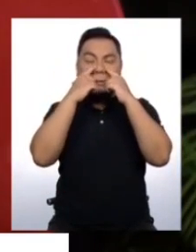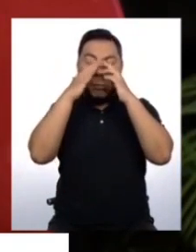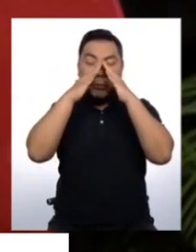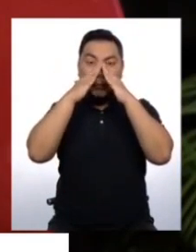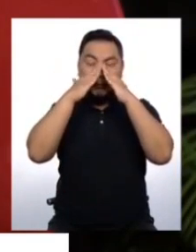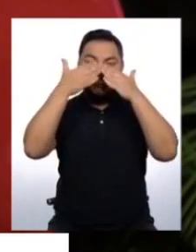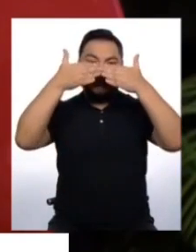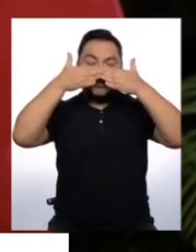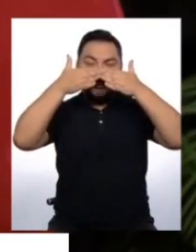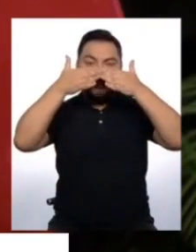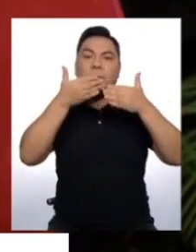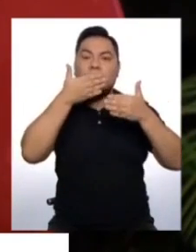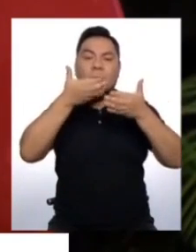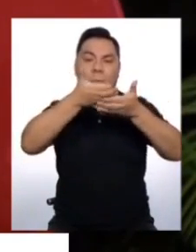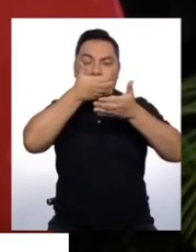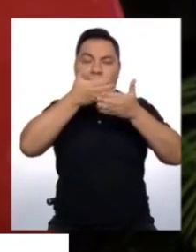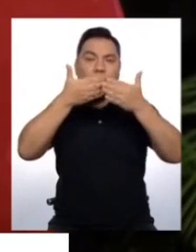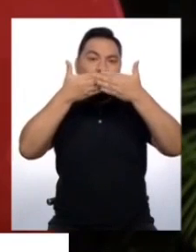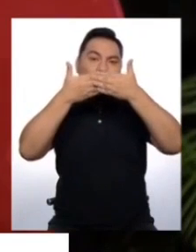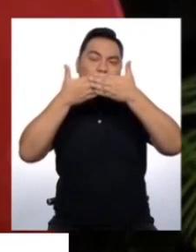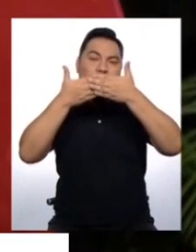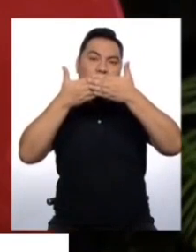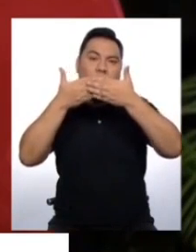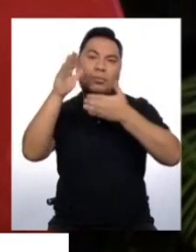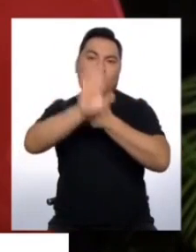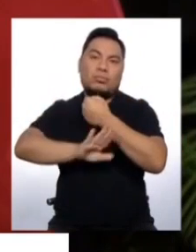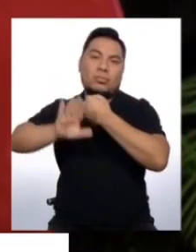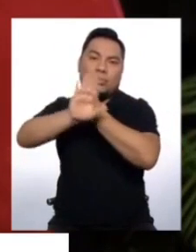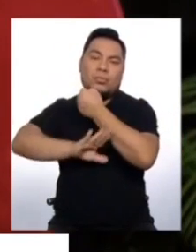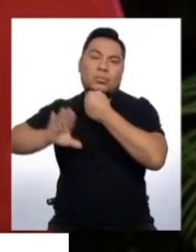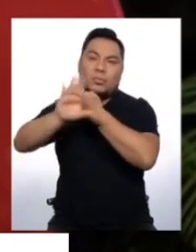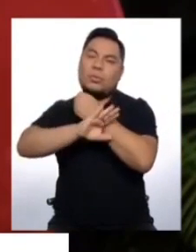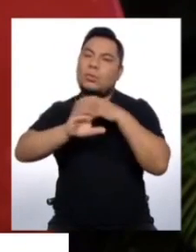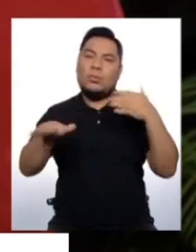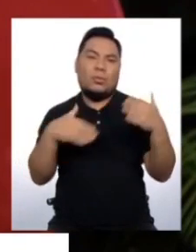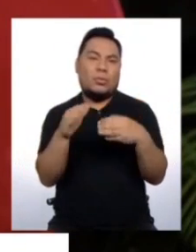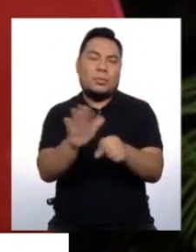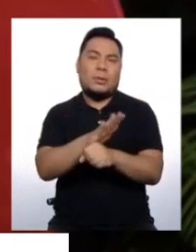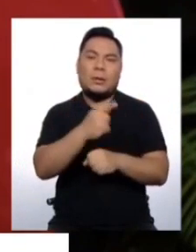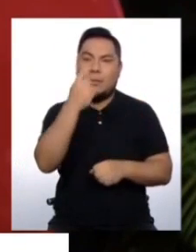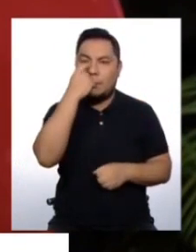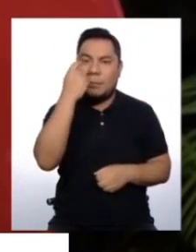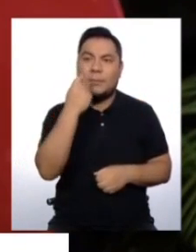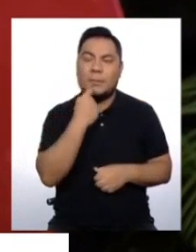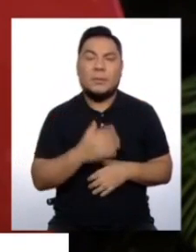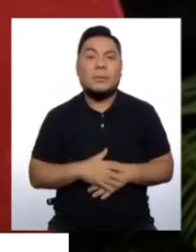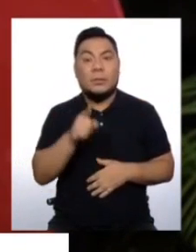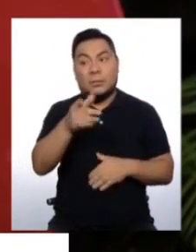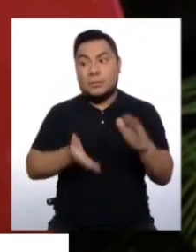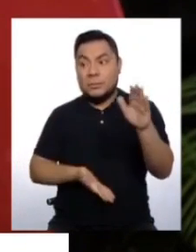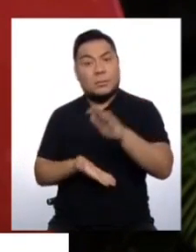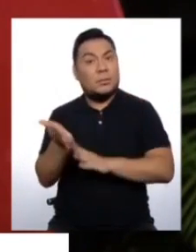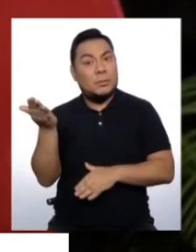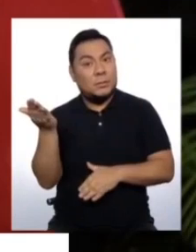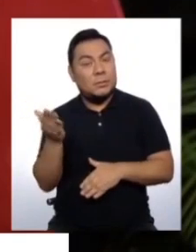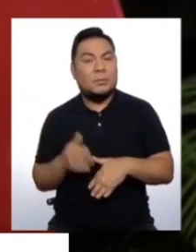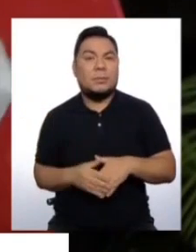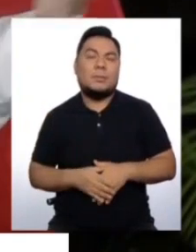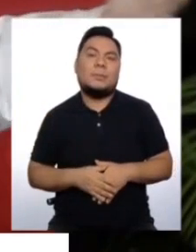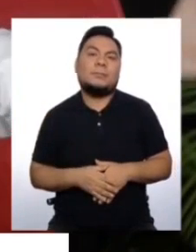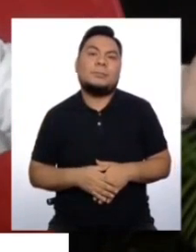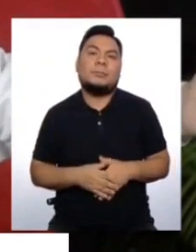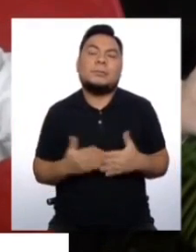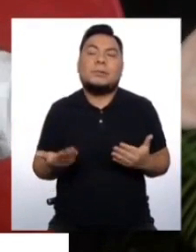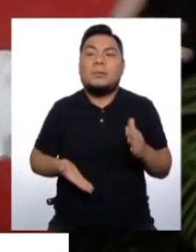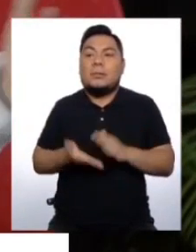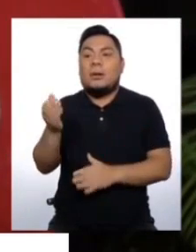nariz y boca. O sea, tiene que cubrir completamente. Y si salimos